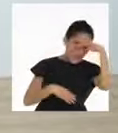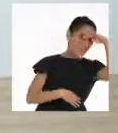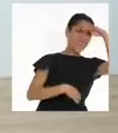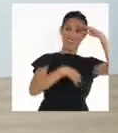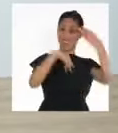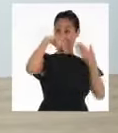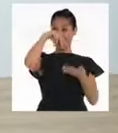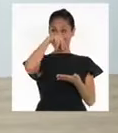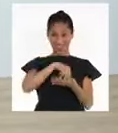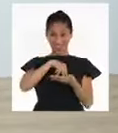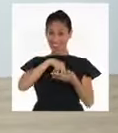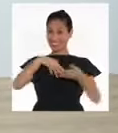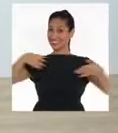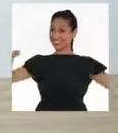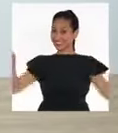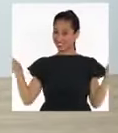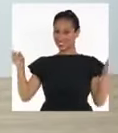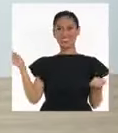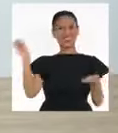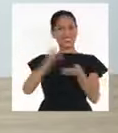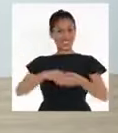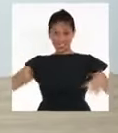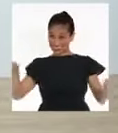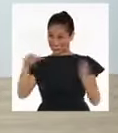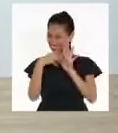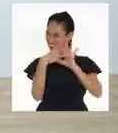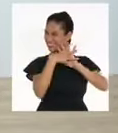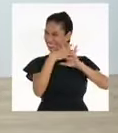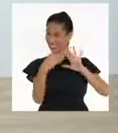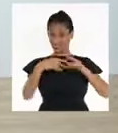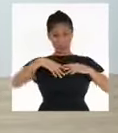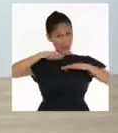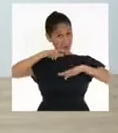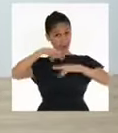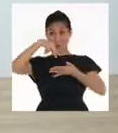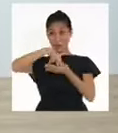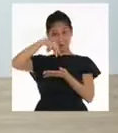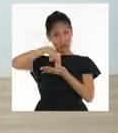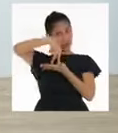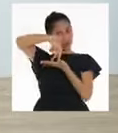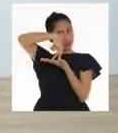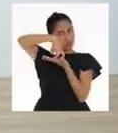Centro. Hacia adelante. Voy a bajar e inhalar.